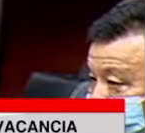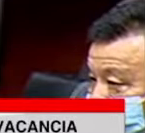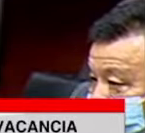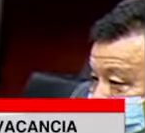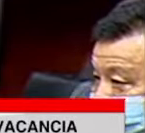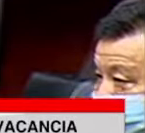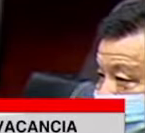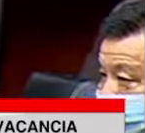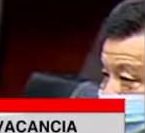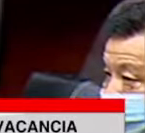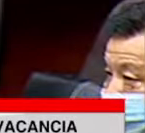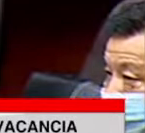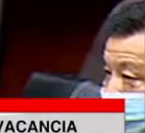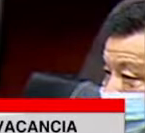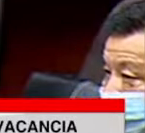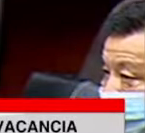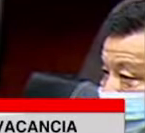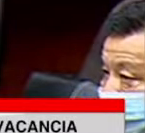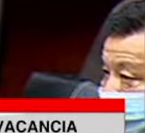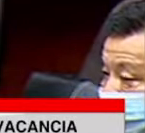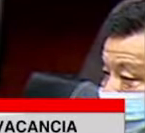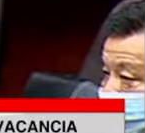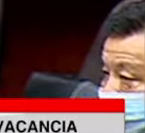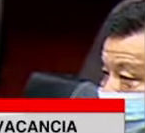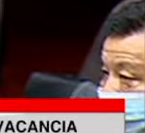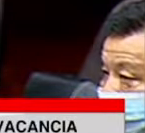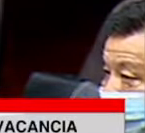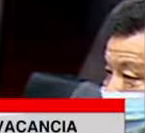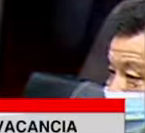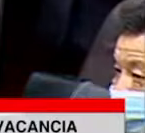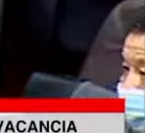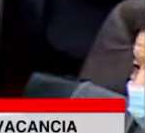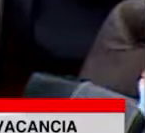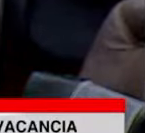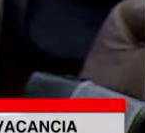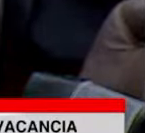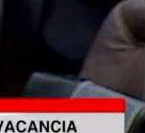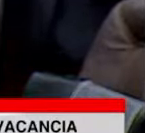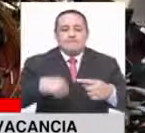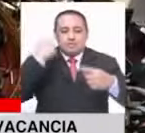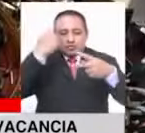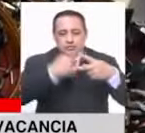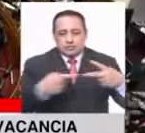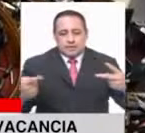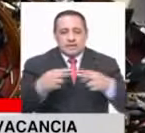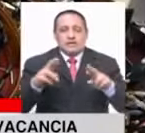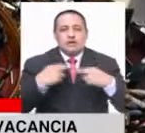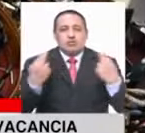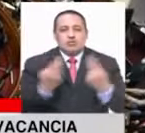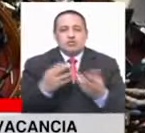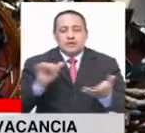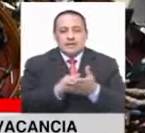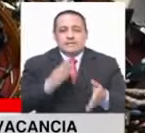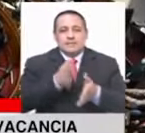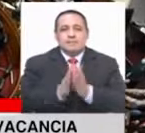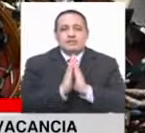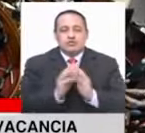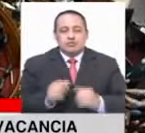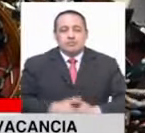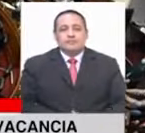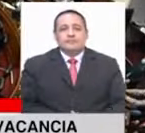de congresistas hábiles. La votación se efectúa indefectiblemente en la siguiente sesión a aquella en que se dio cuenta de la